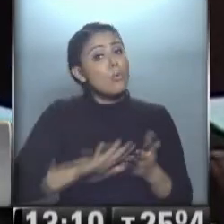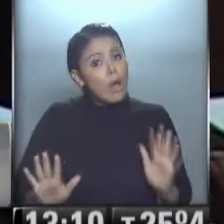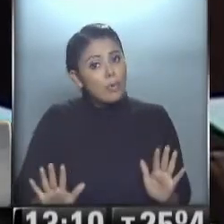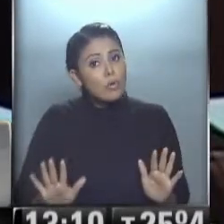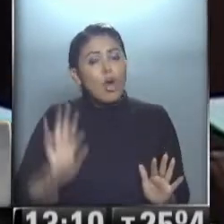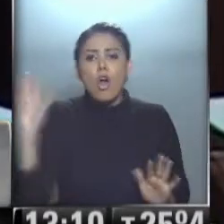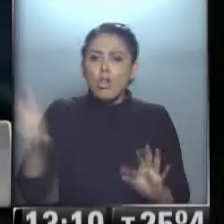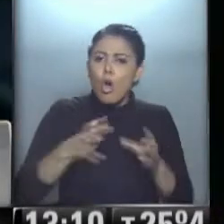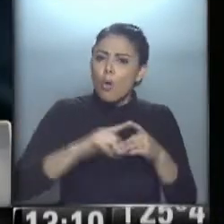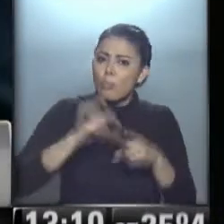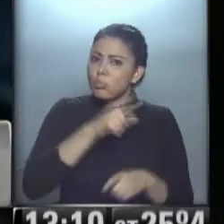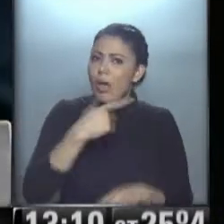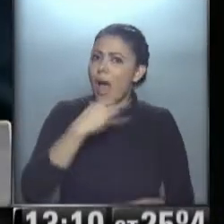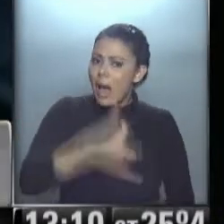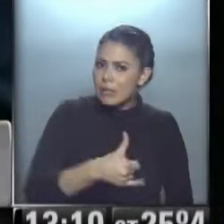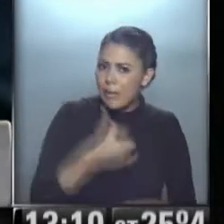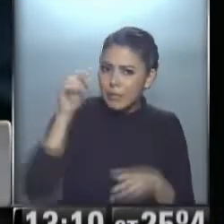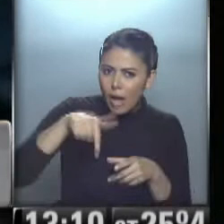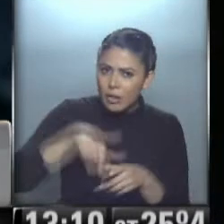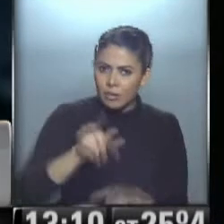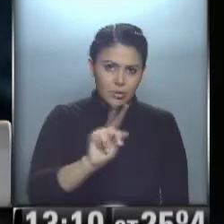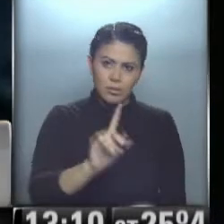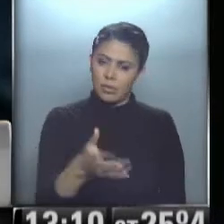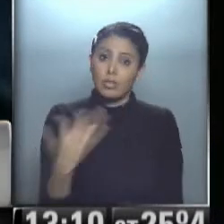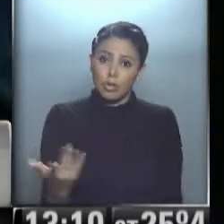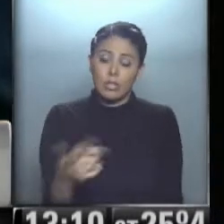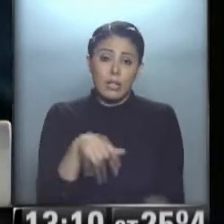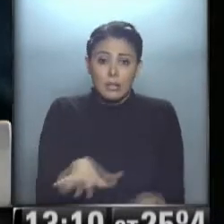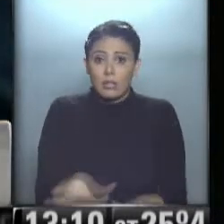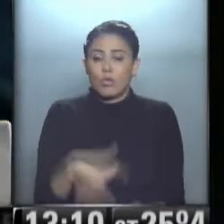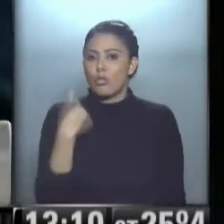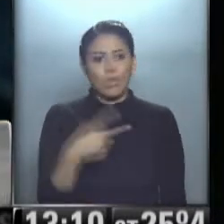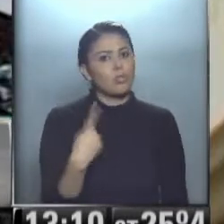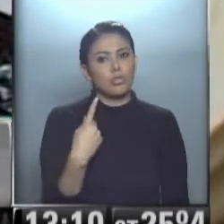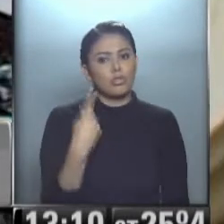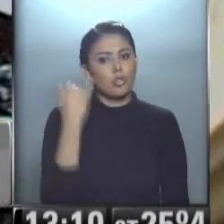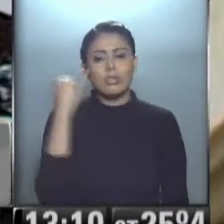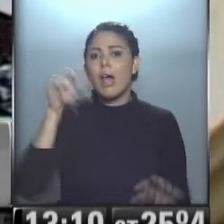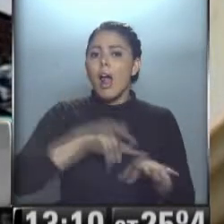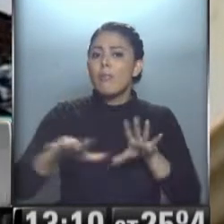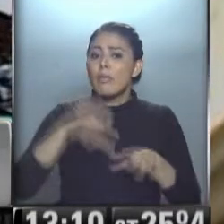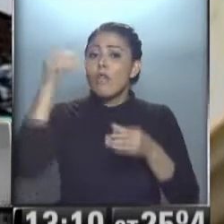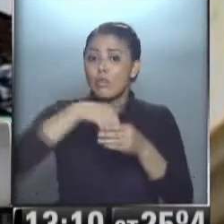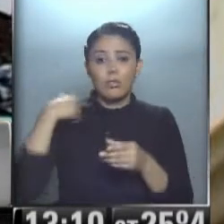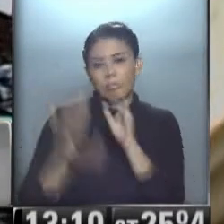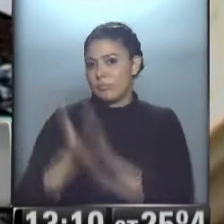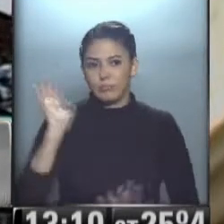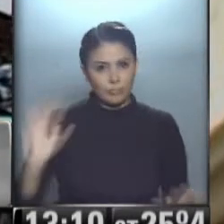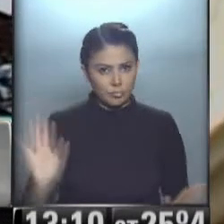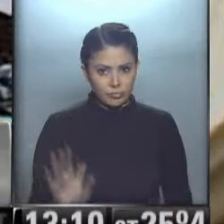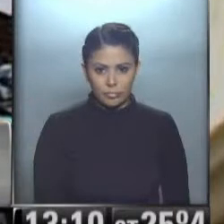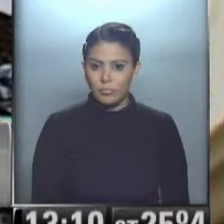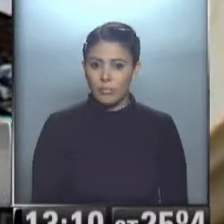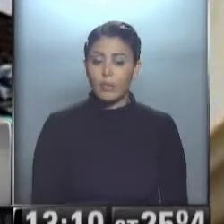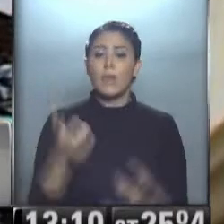tampoco todos oficialistas están de acuerdo los que están votando entonces frente a este panorama nosotros hemos dejado en soledad al momento de la votación las modificaciones